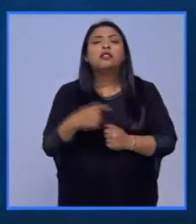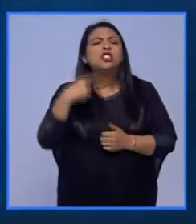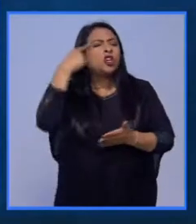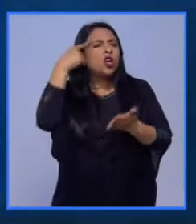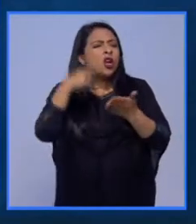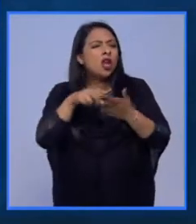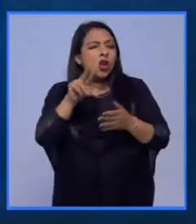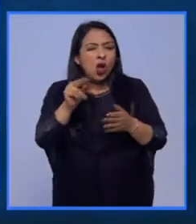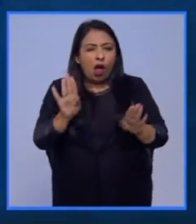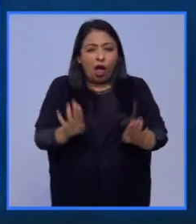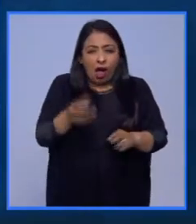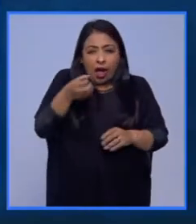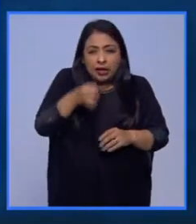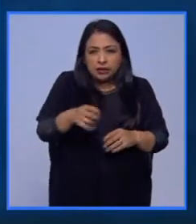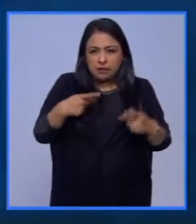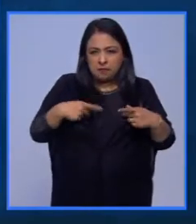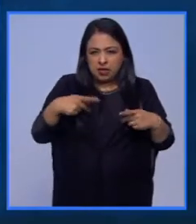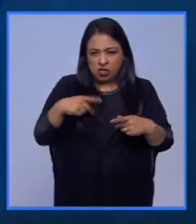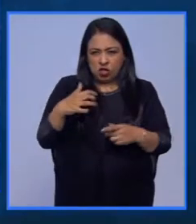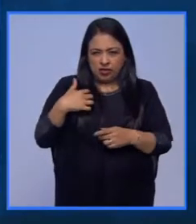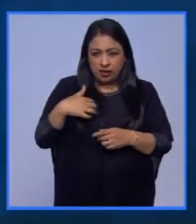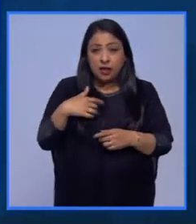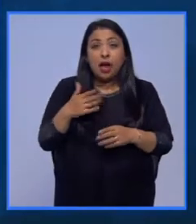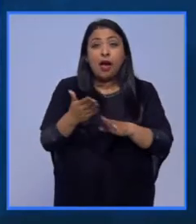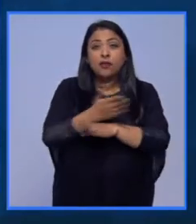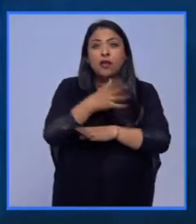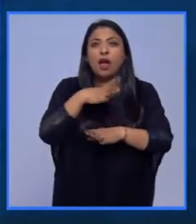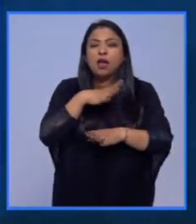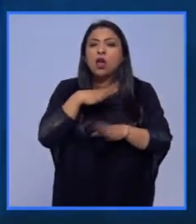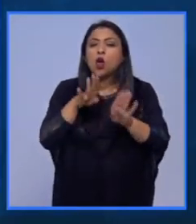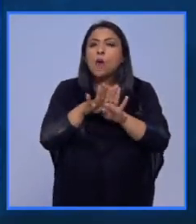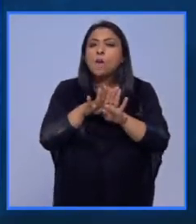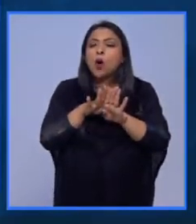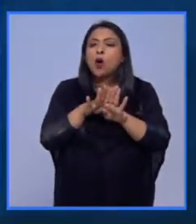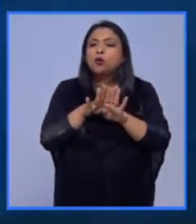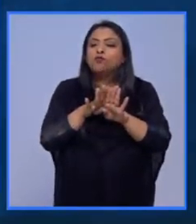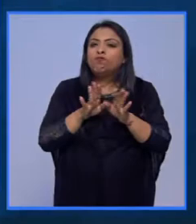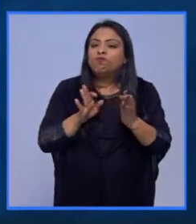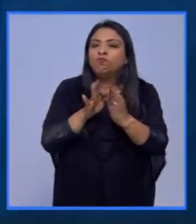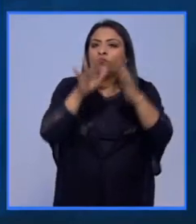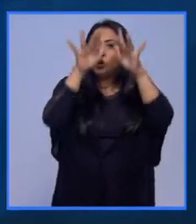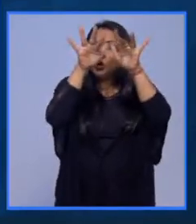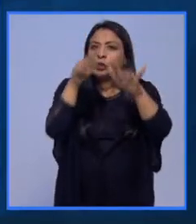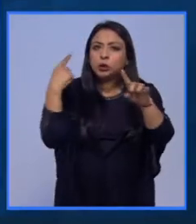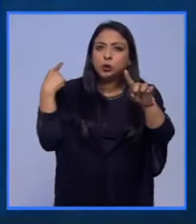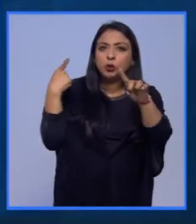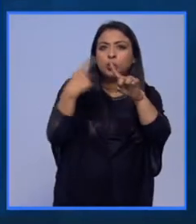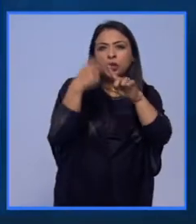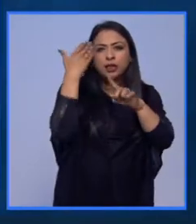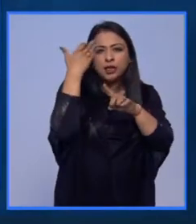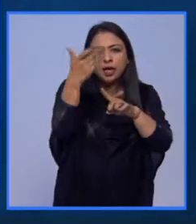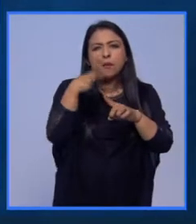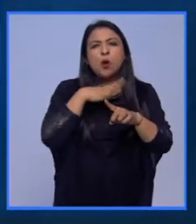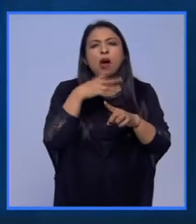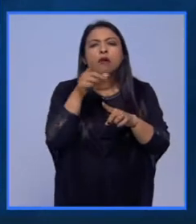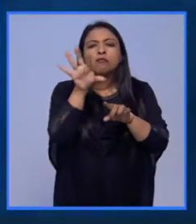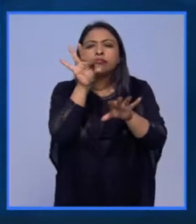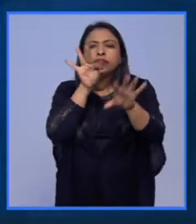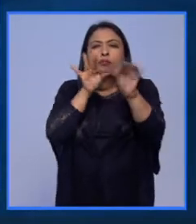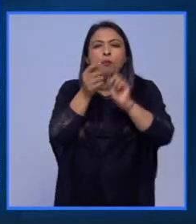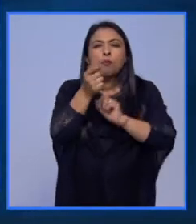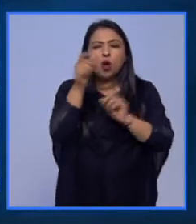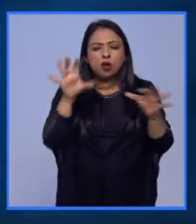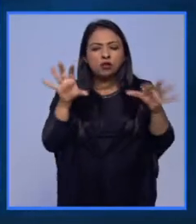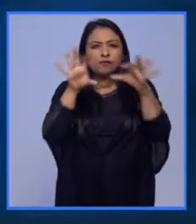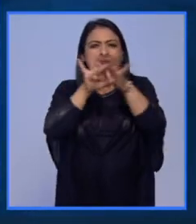are without having encountered the snow for such a long period. There are few elements that bring Canadians together, new